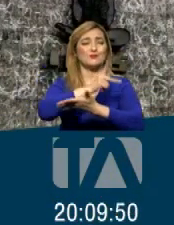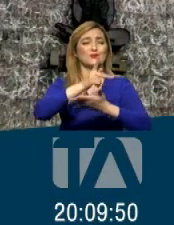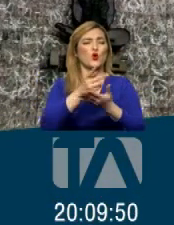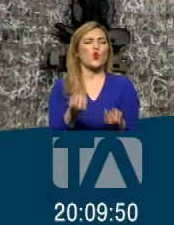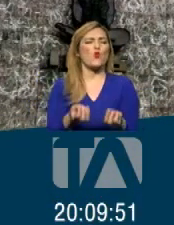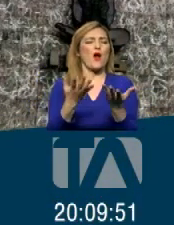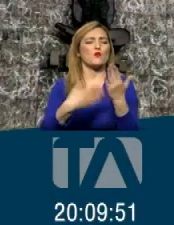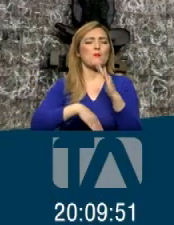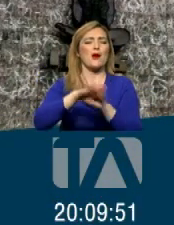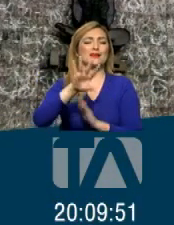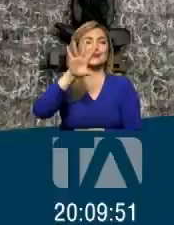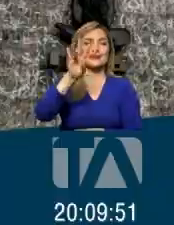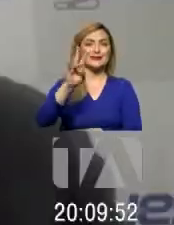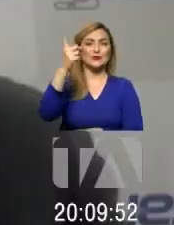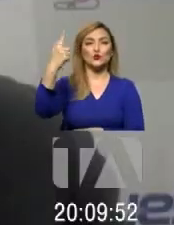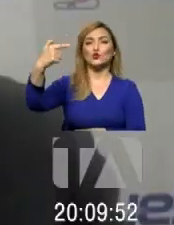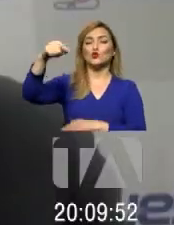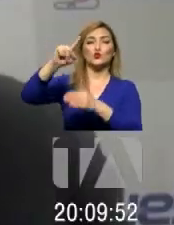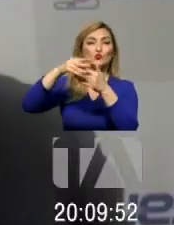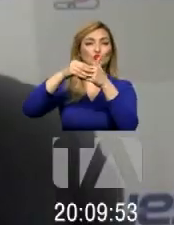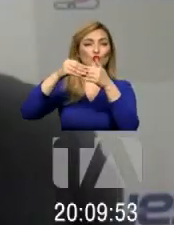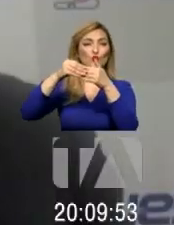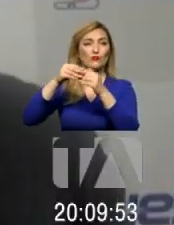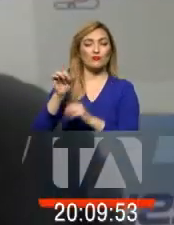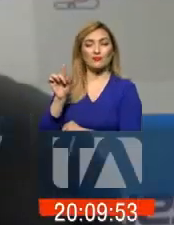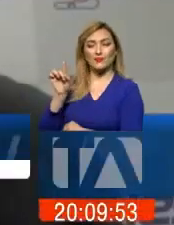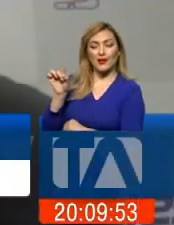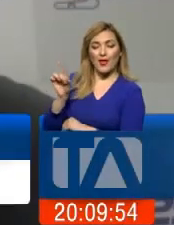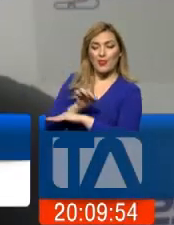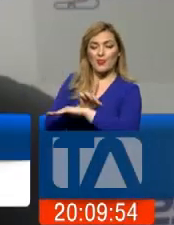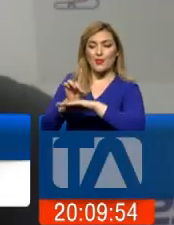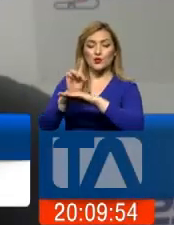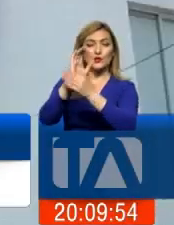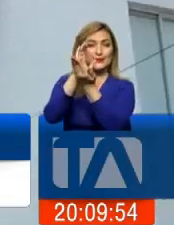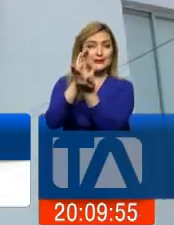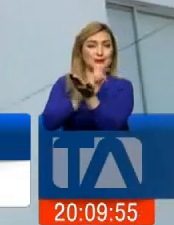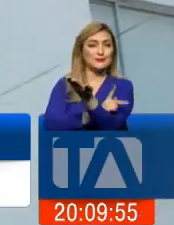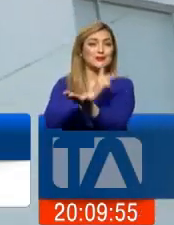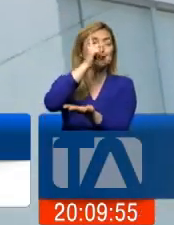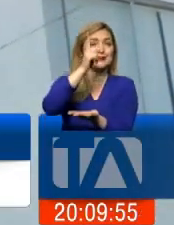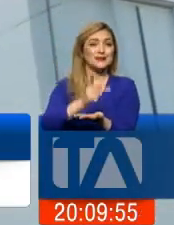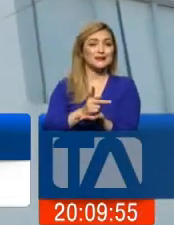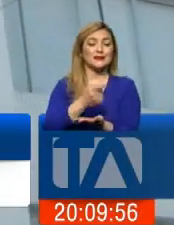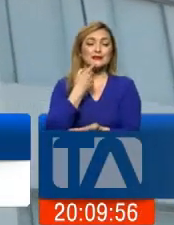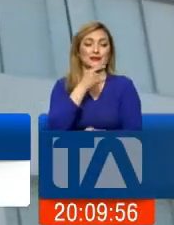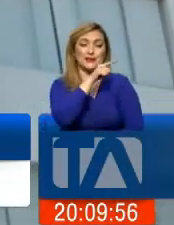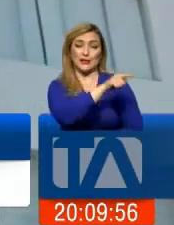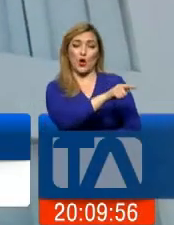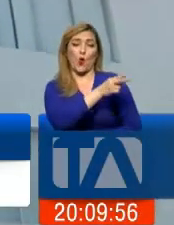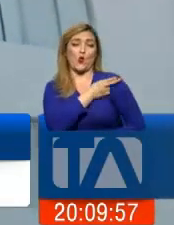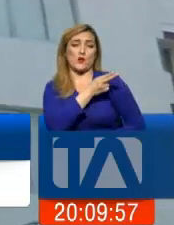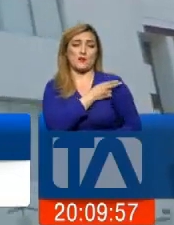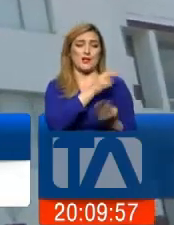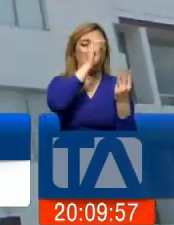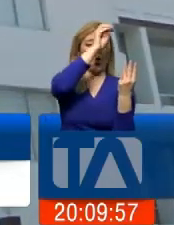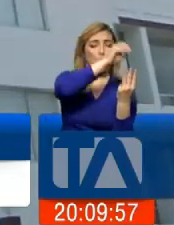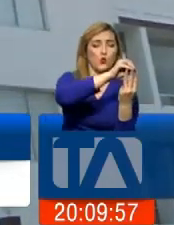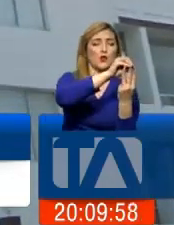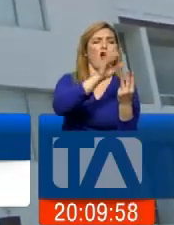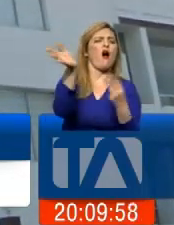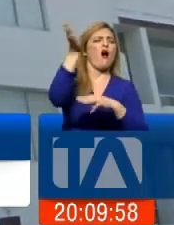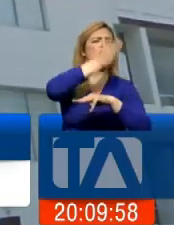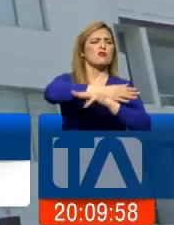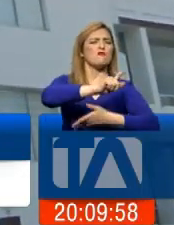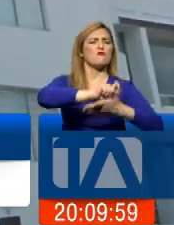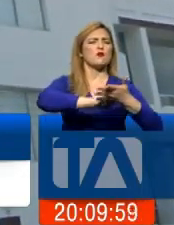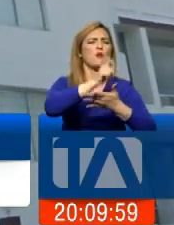de 7 millones de dólares. Según Andrés Campaña, director del IES en Pichincha, la universidad había firmado 2 convenios de pago.